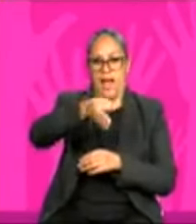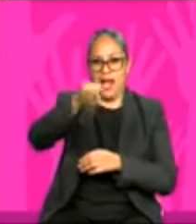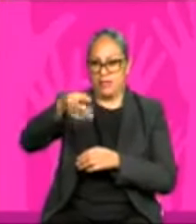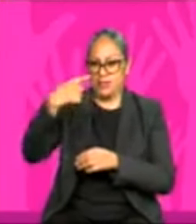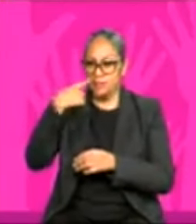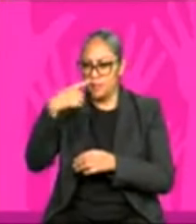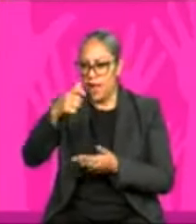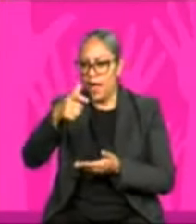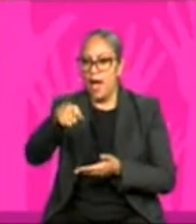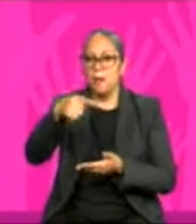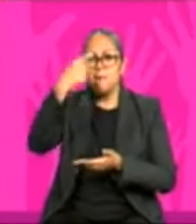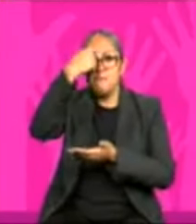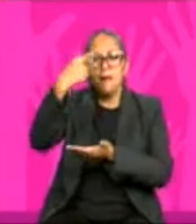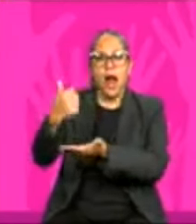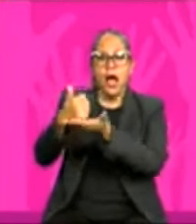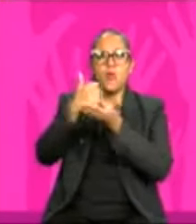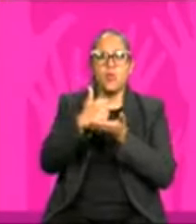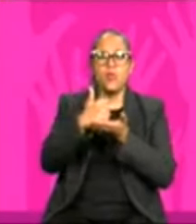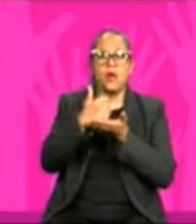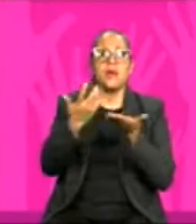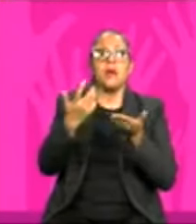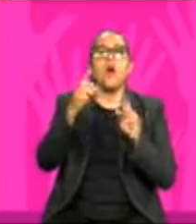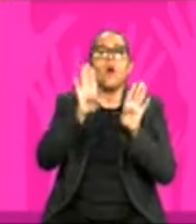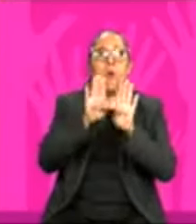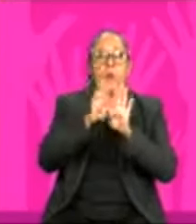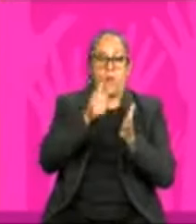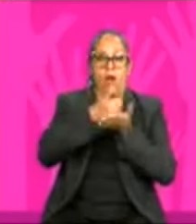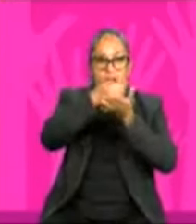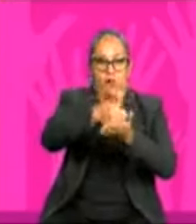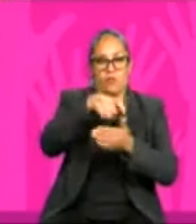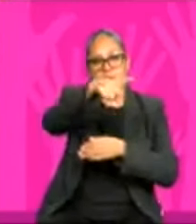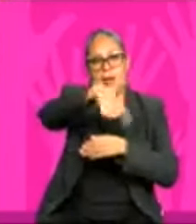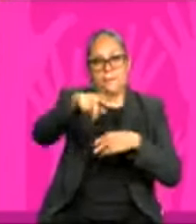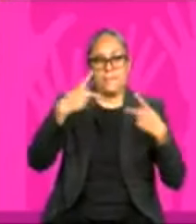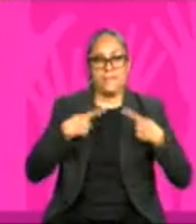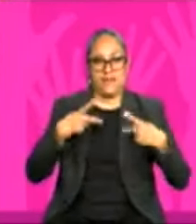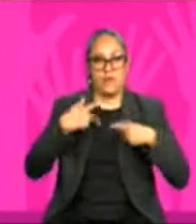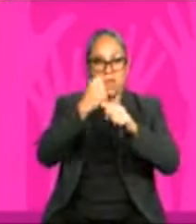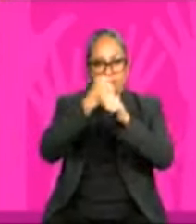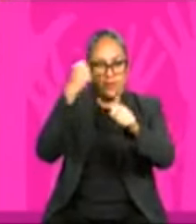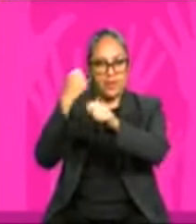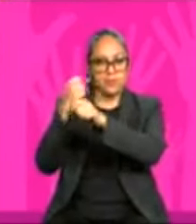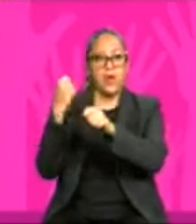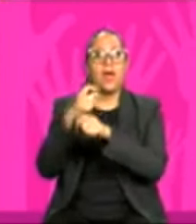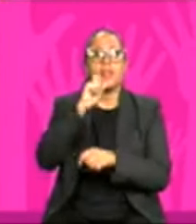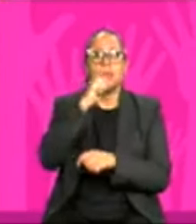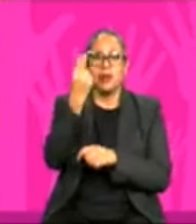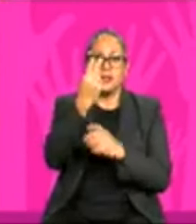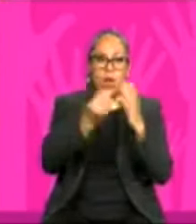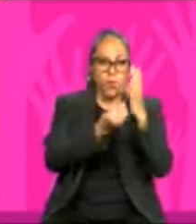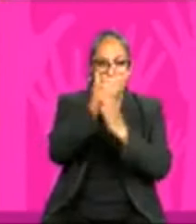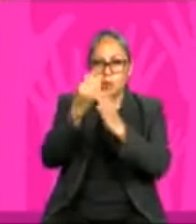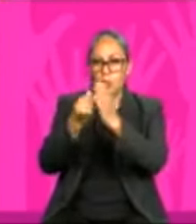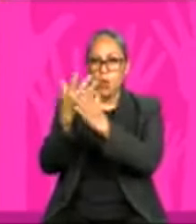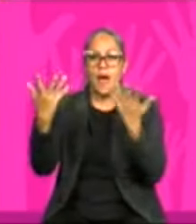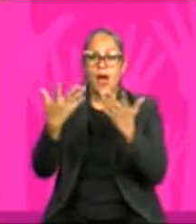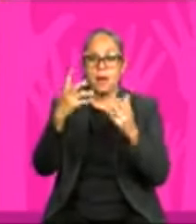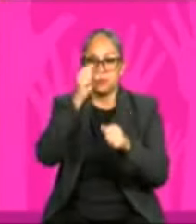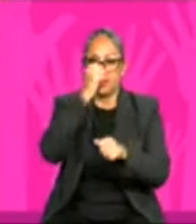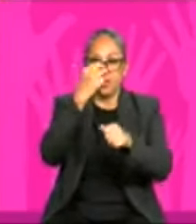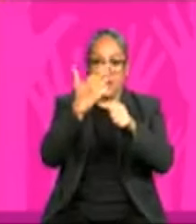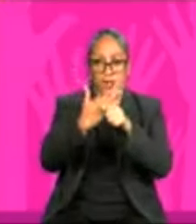Blanco, por el bien de los transportistas y automovilistas de Morelos. Vamos a renovar y a modernizar la Secretaría de